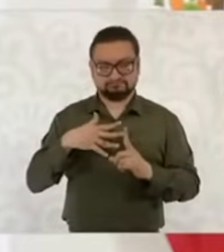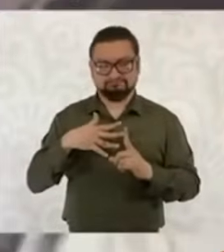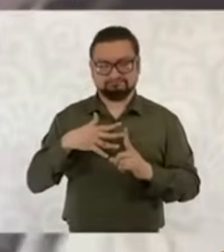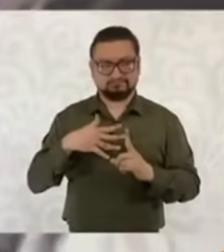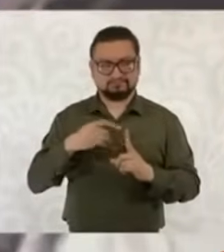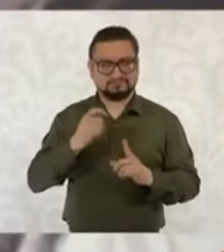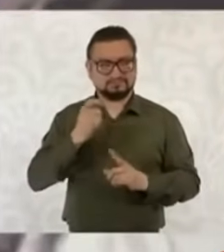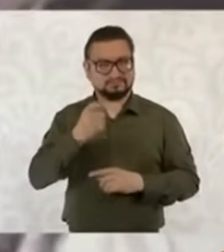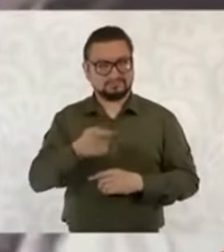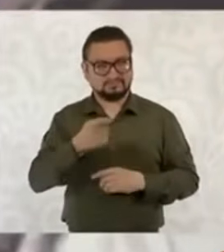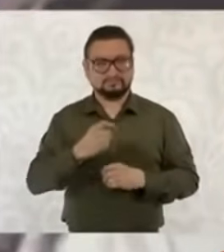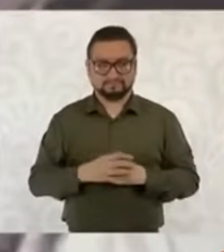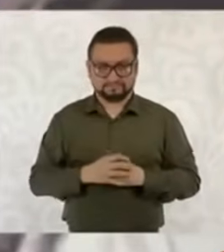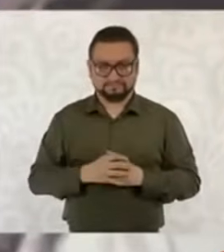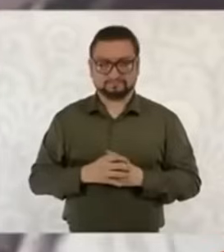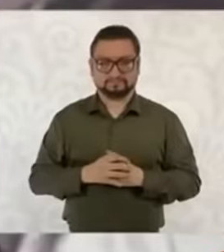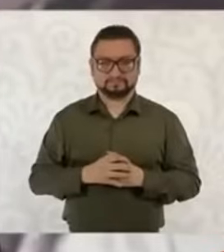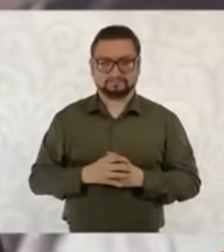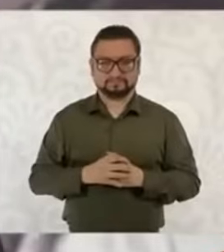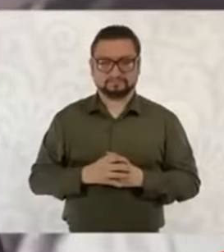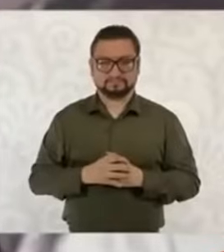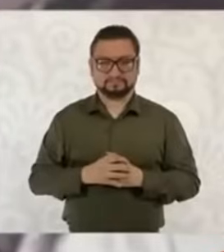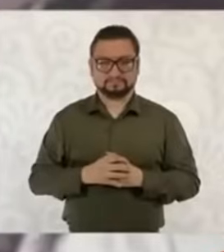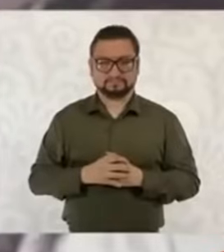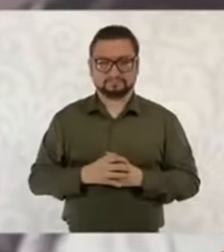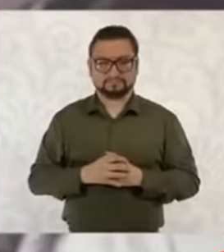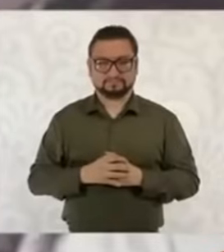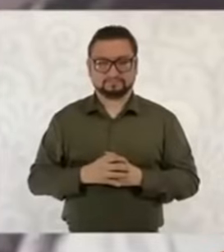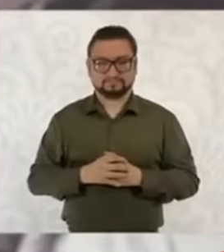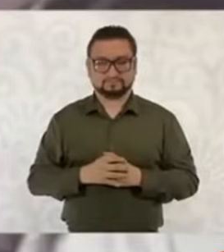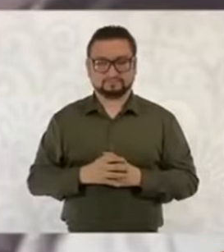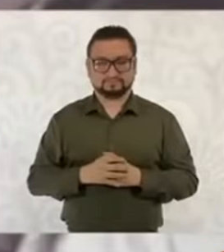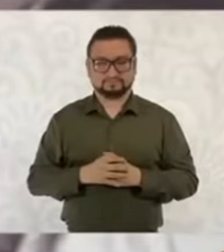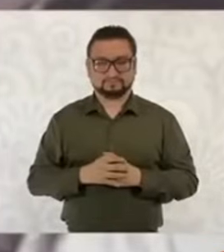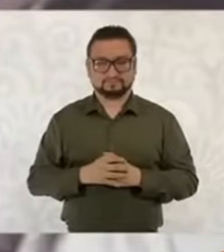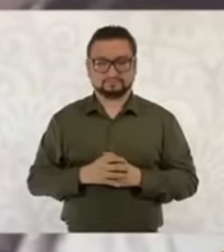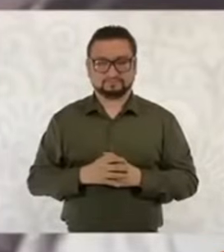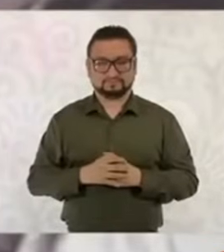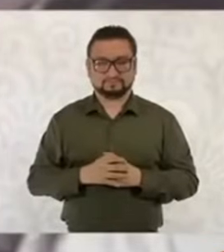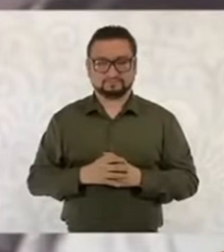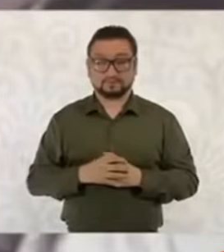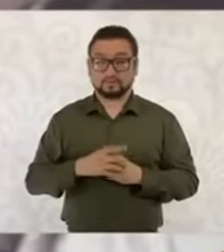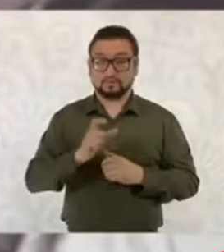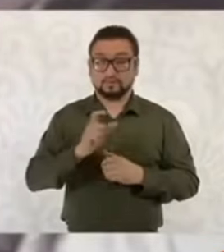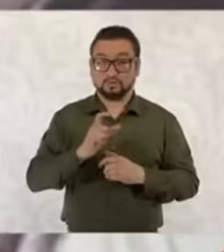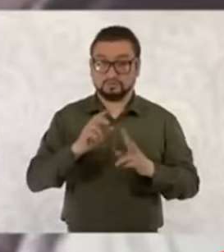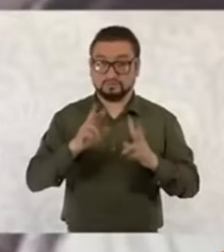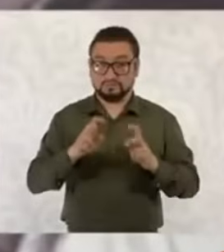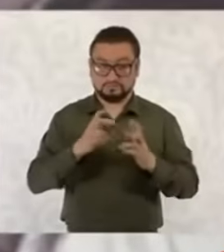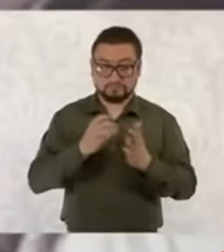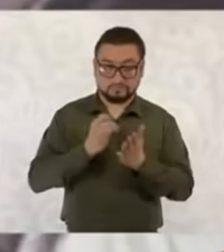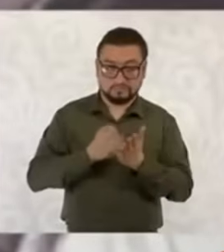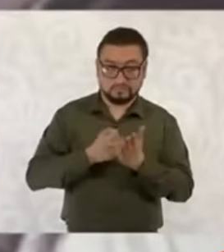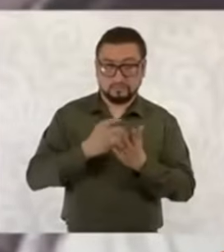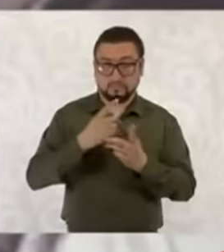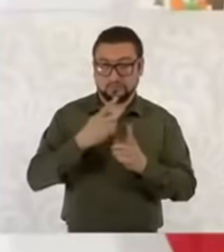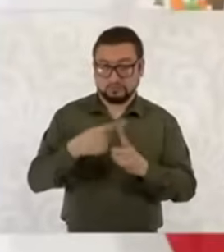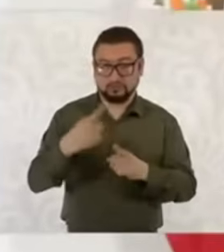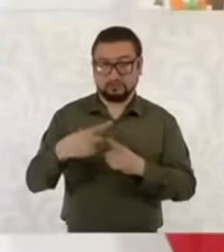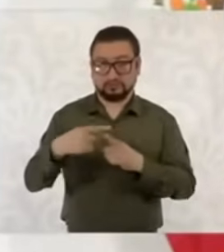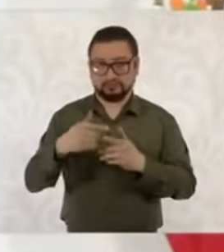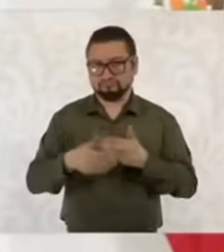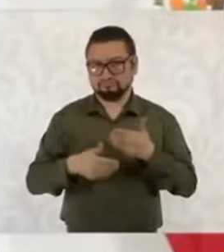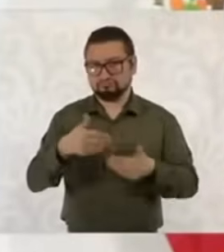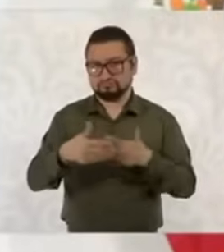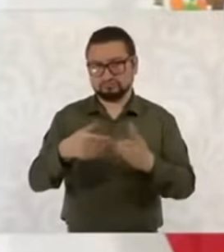continúa la convergencia de los déficits fiscales en una trayectoria en